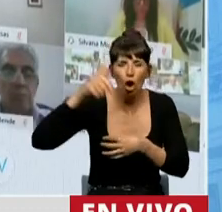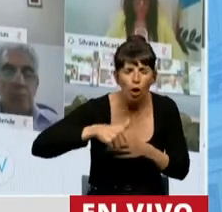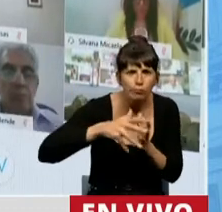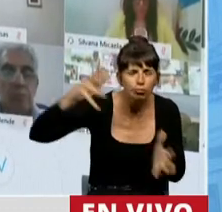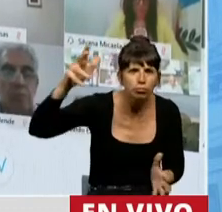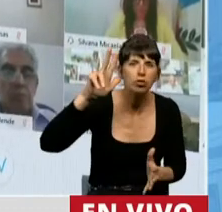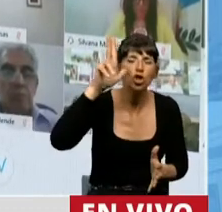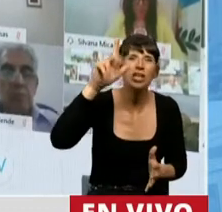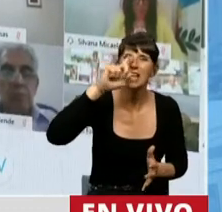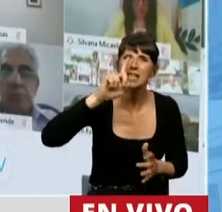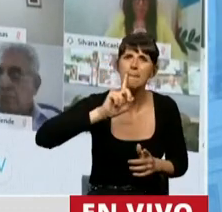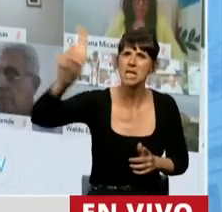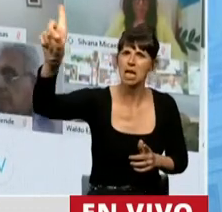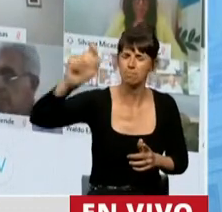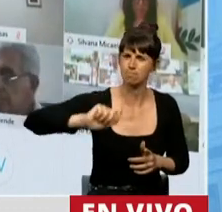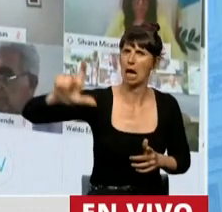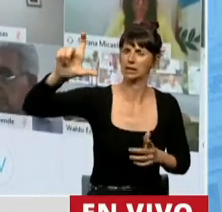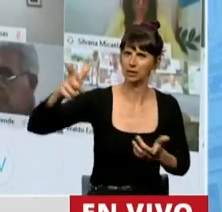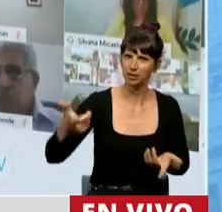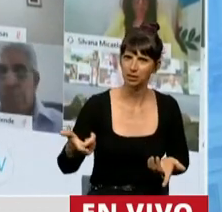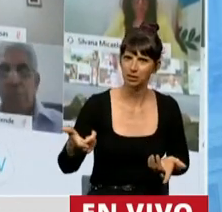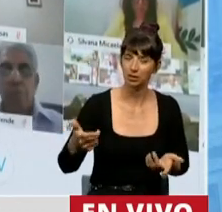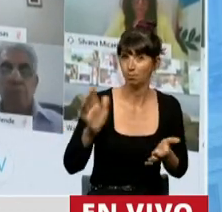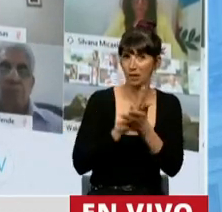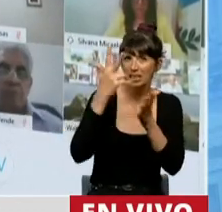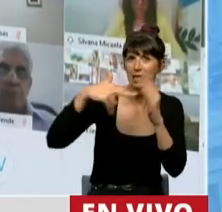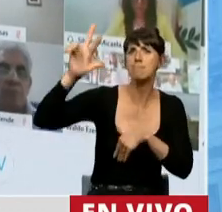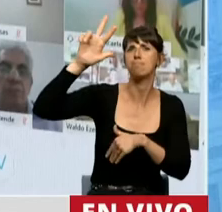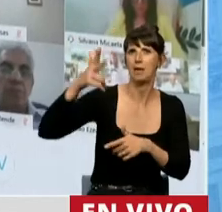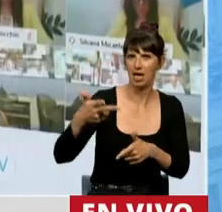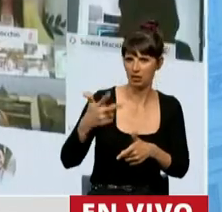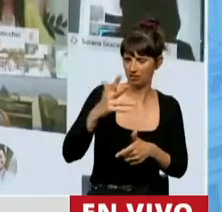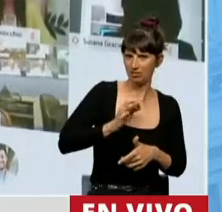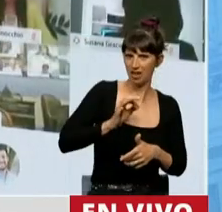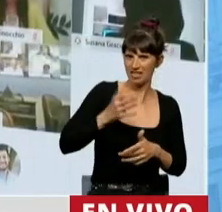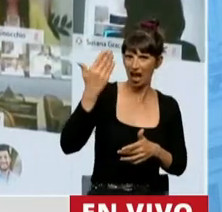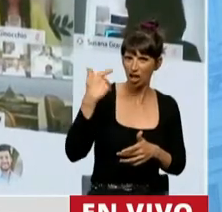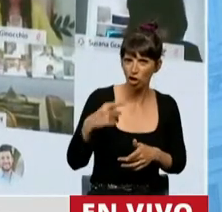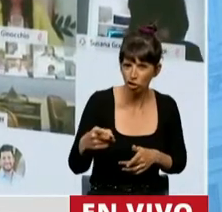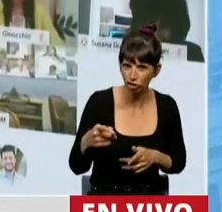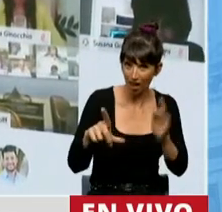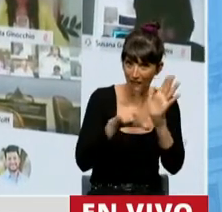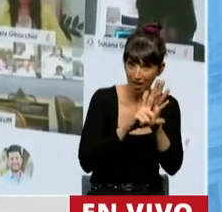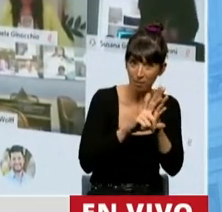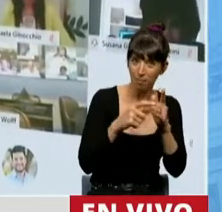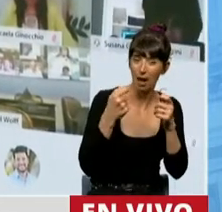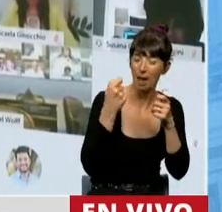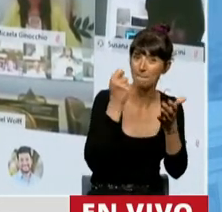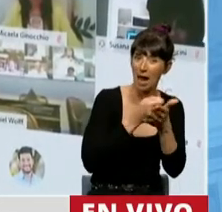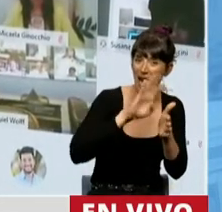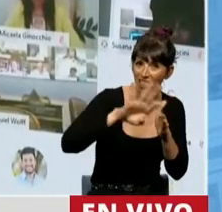87.000, es decir que la litigiosidad prácticamente que se triplicó en estos 3 años de vigencia de la Ley de Reparación Histórica.